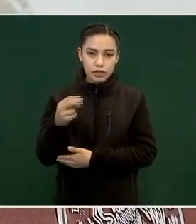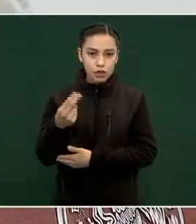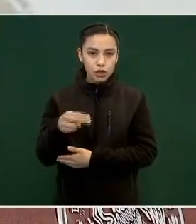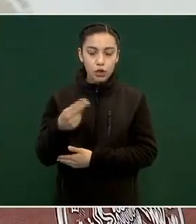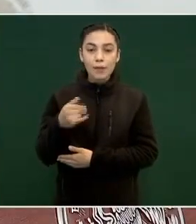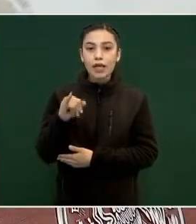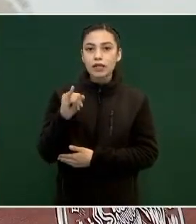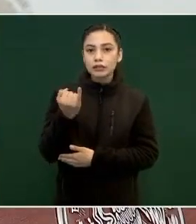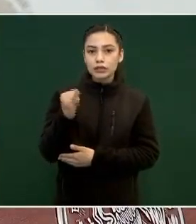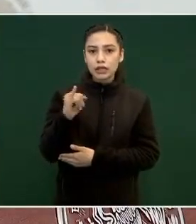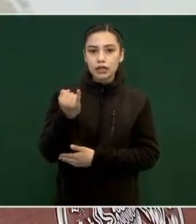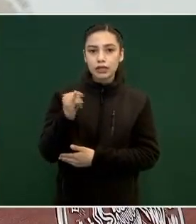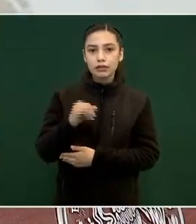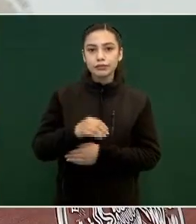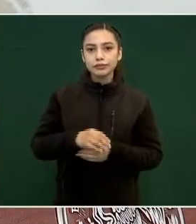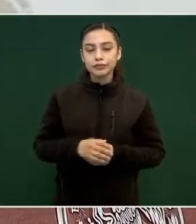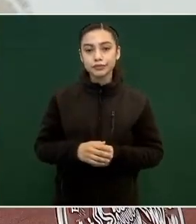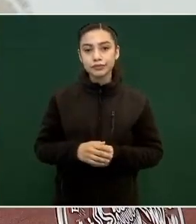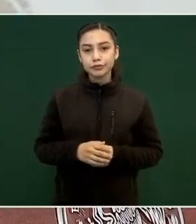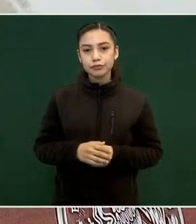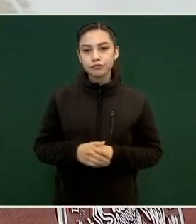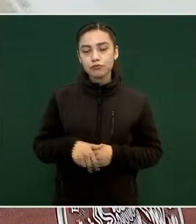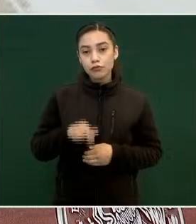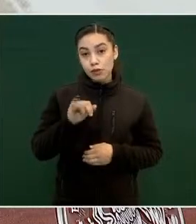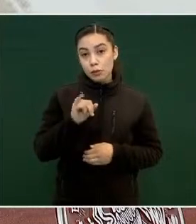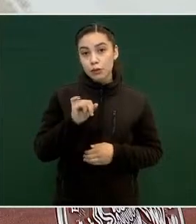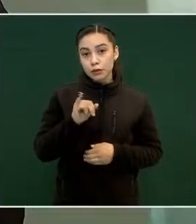Si es corrupto,